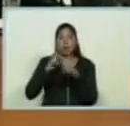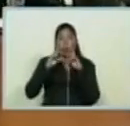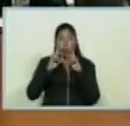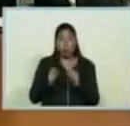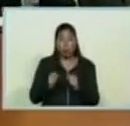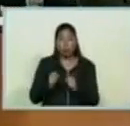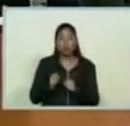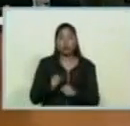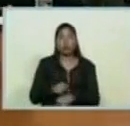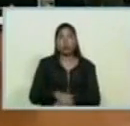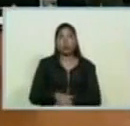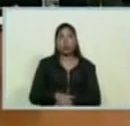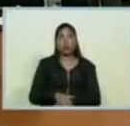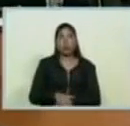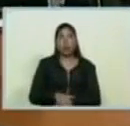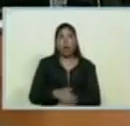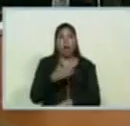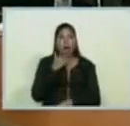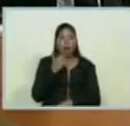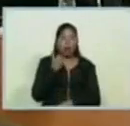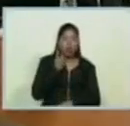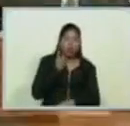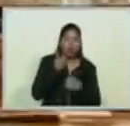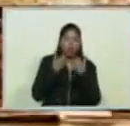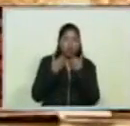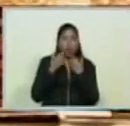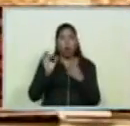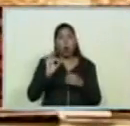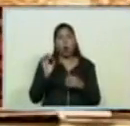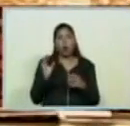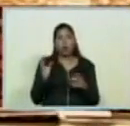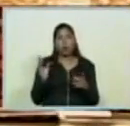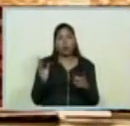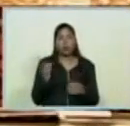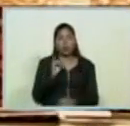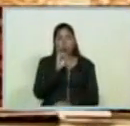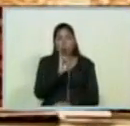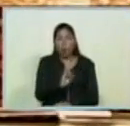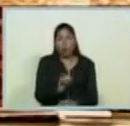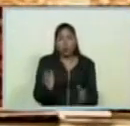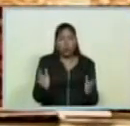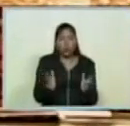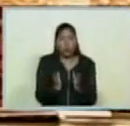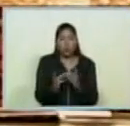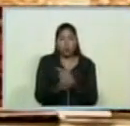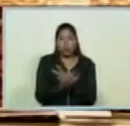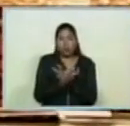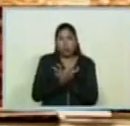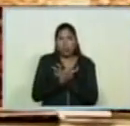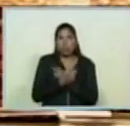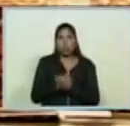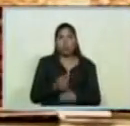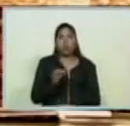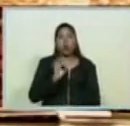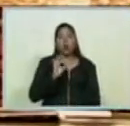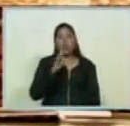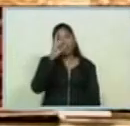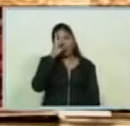enfermedades crónicas, vulnerabilidad nutricional, tema de la discapacidad en algunos